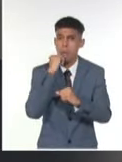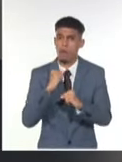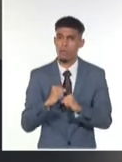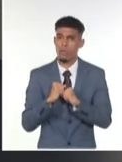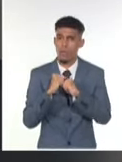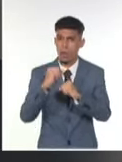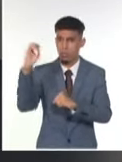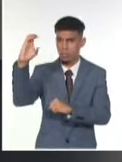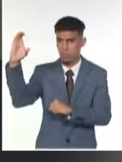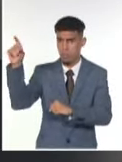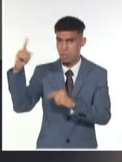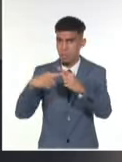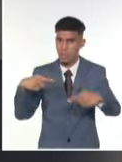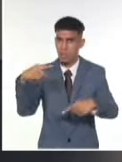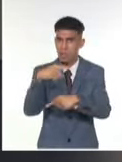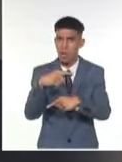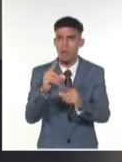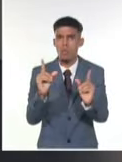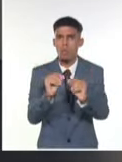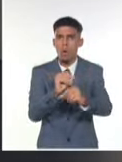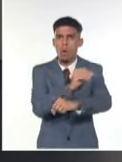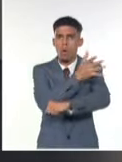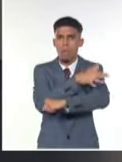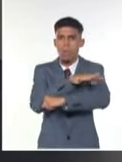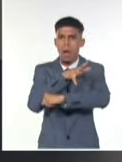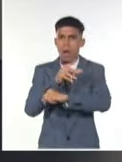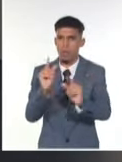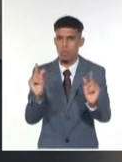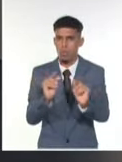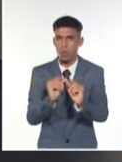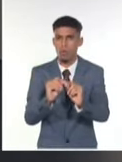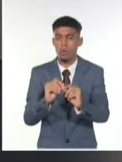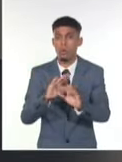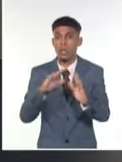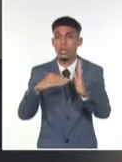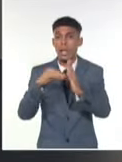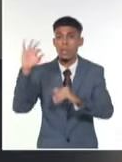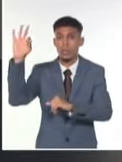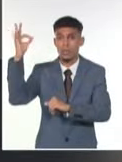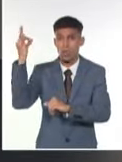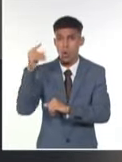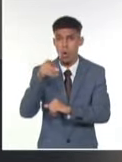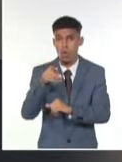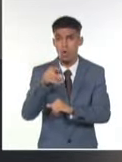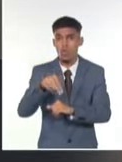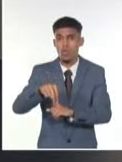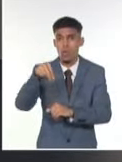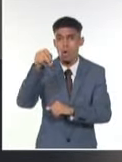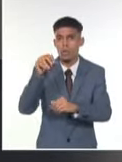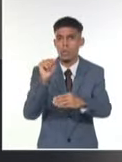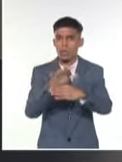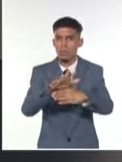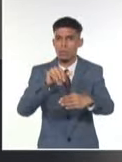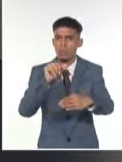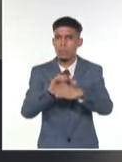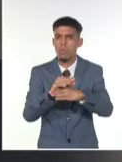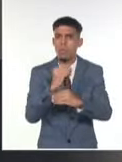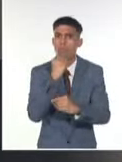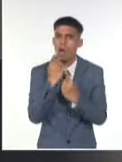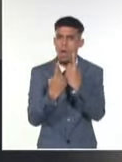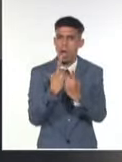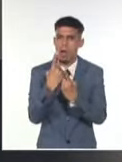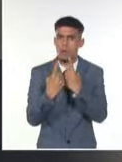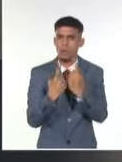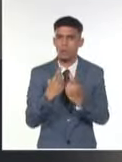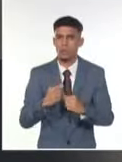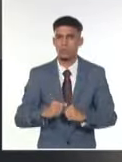occidental. Habrá poco oleaje en todas las costas, incrementando oleaje en la tarde en la costa norte de las regiones occidental y también en la costa norte